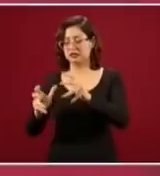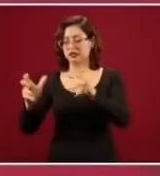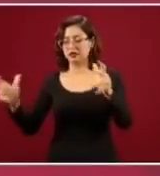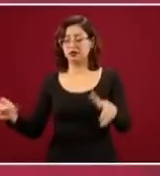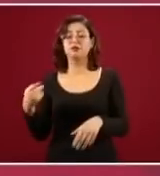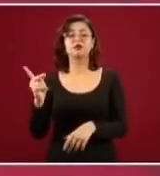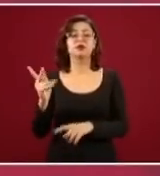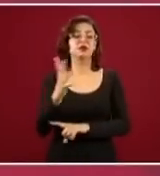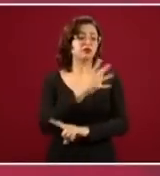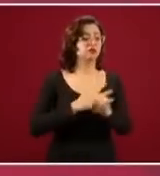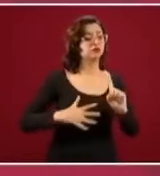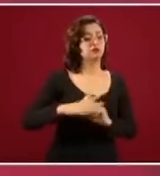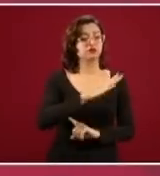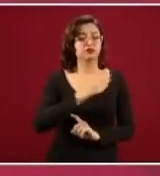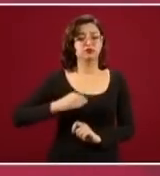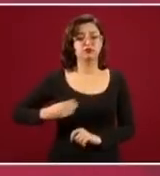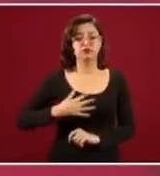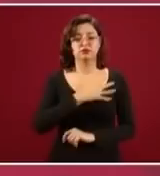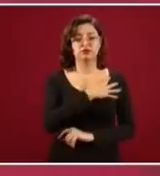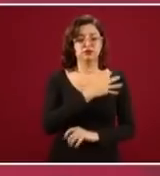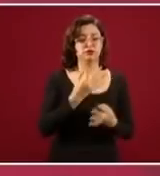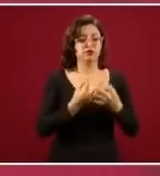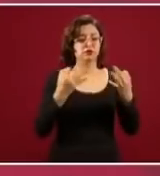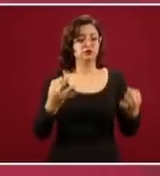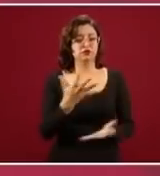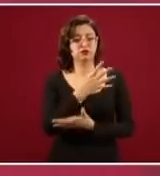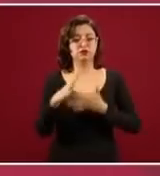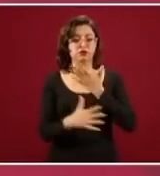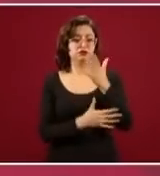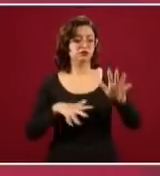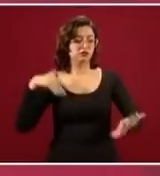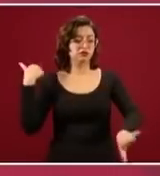bienestar y sin destruir el territorio.